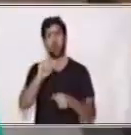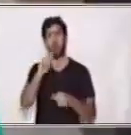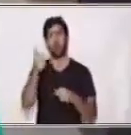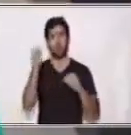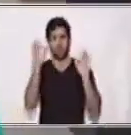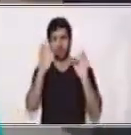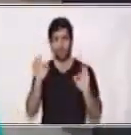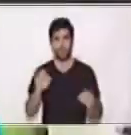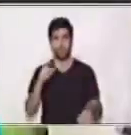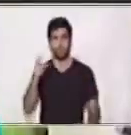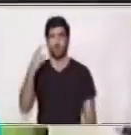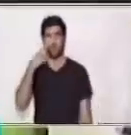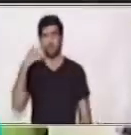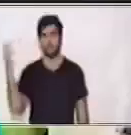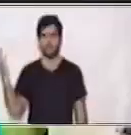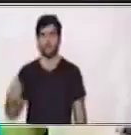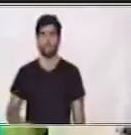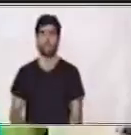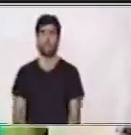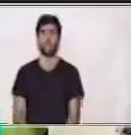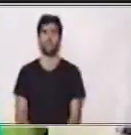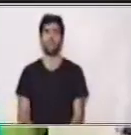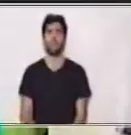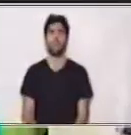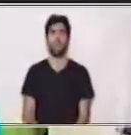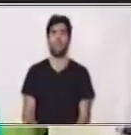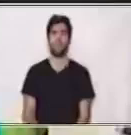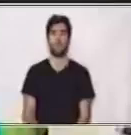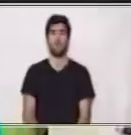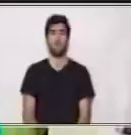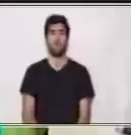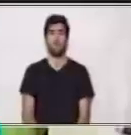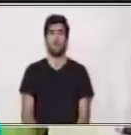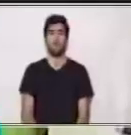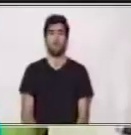presente. Este término,